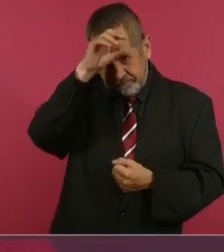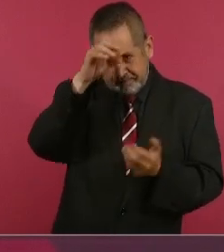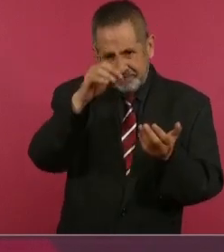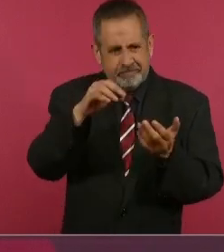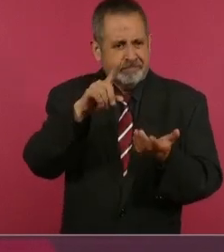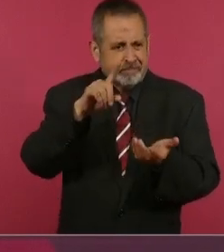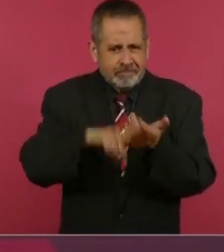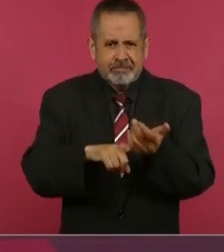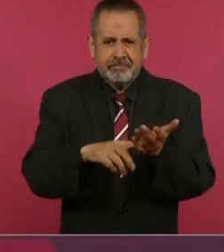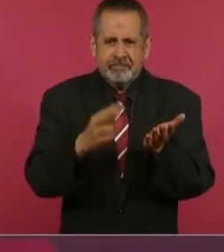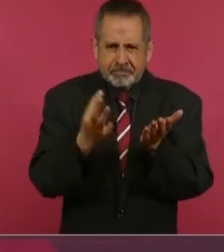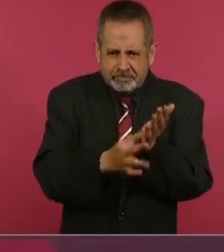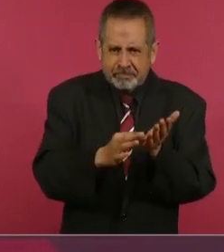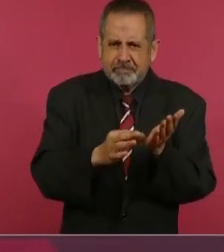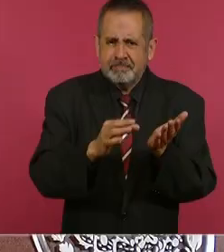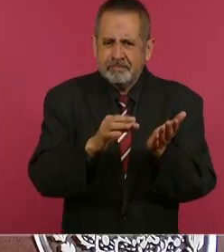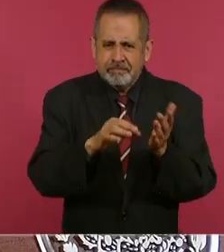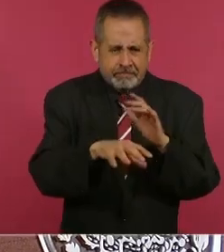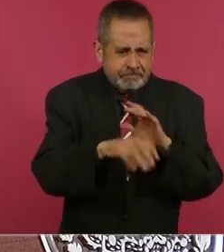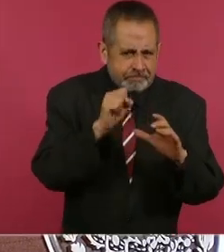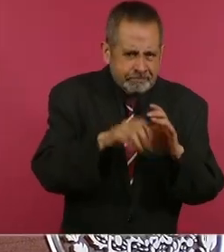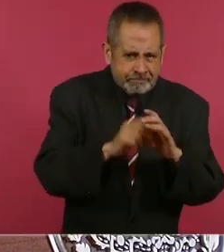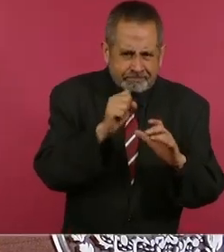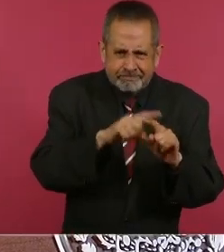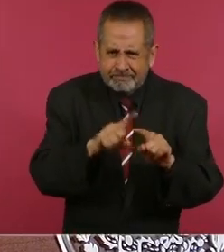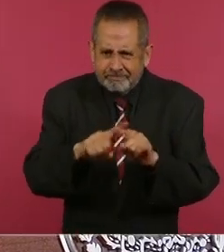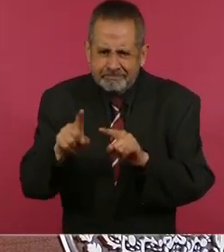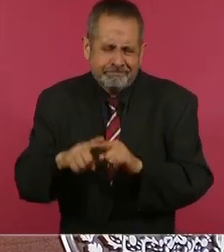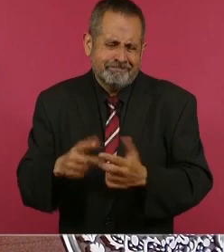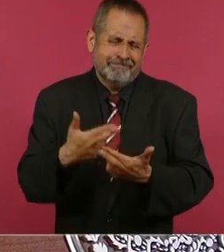estratégicos para el desarrollo futuro.